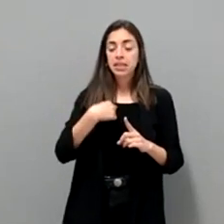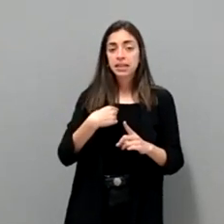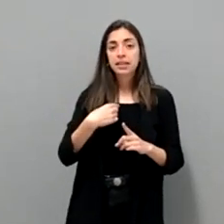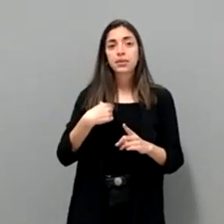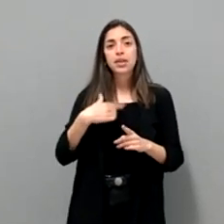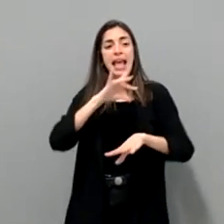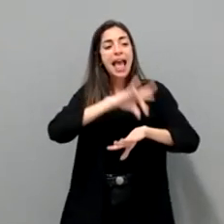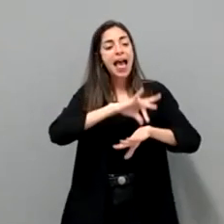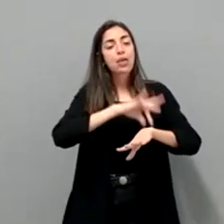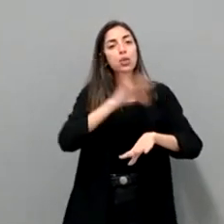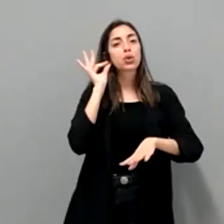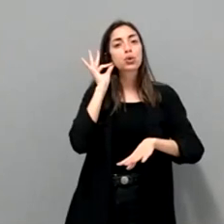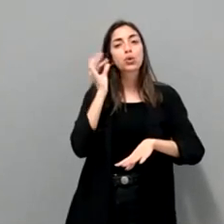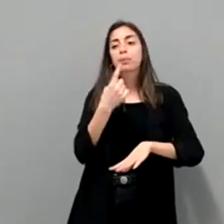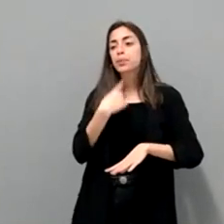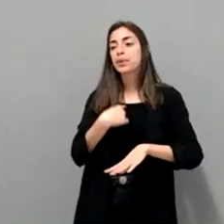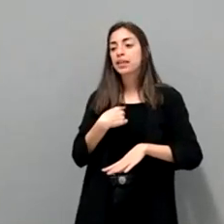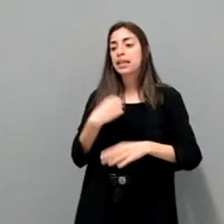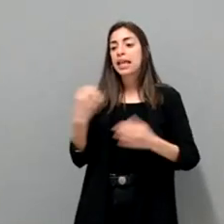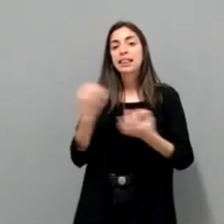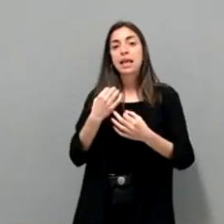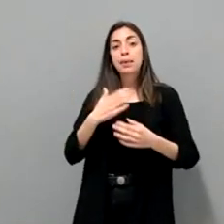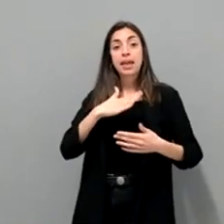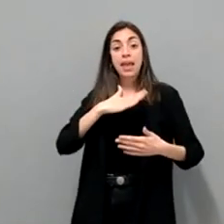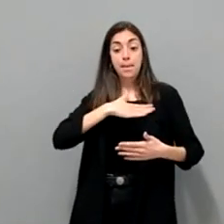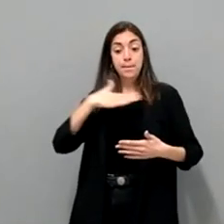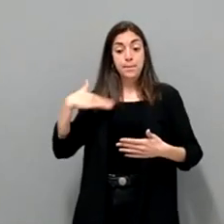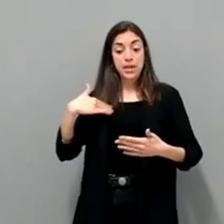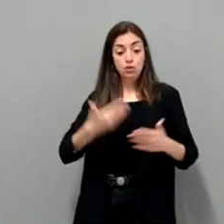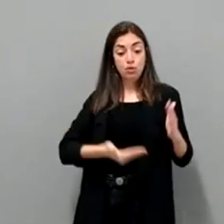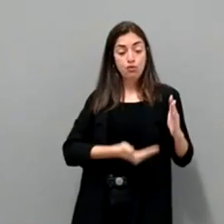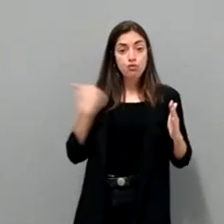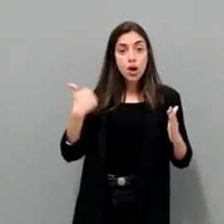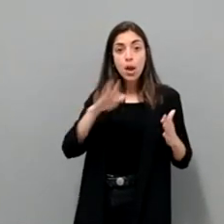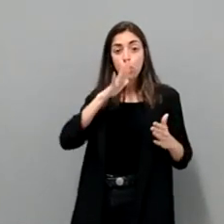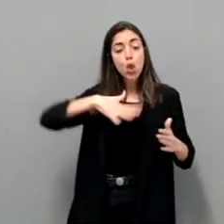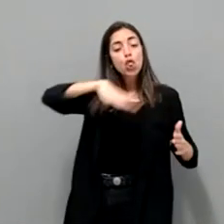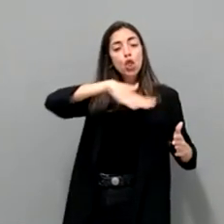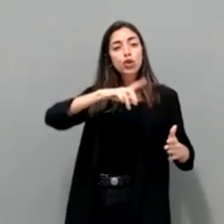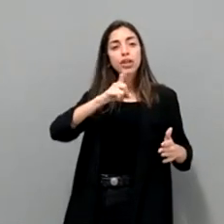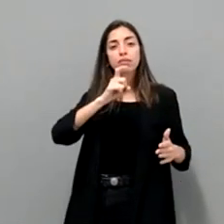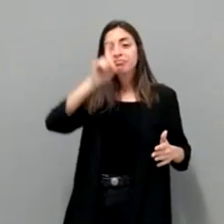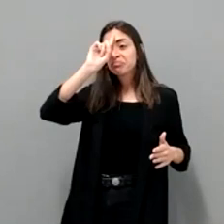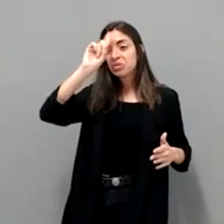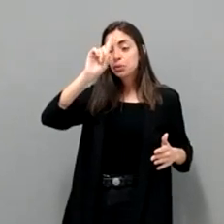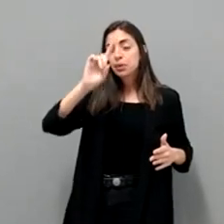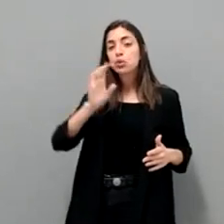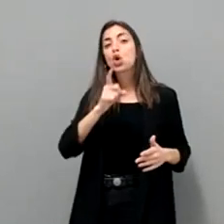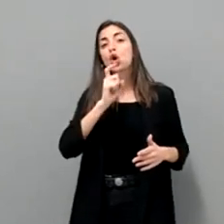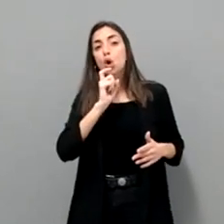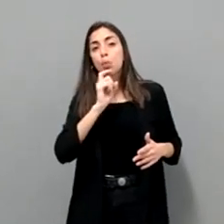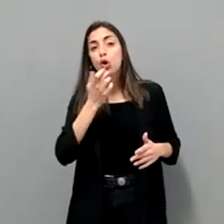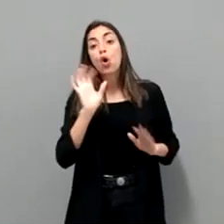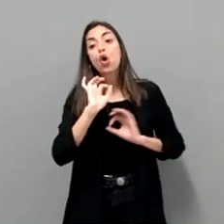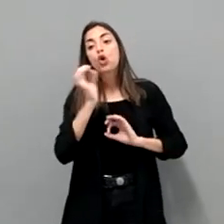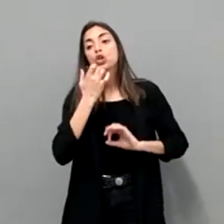doctora me dijo, tenemos que sacar todo el pecho porque no sabemos dónde está, cómo está y si necesitas tratamiento. Aquí